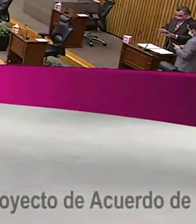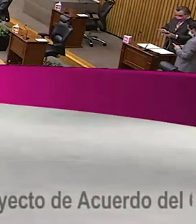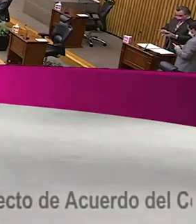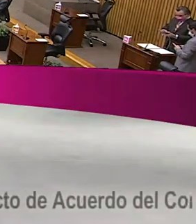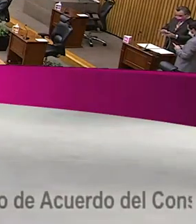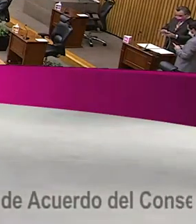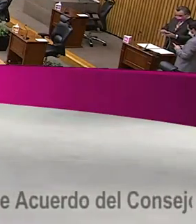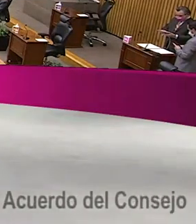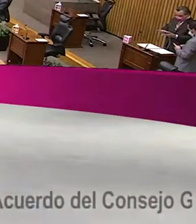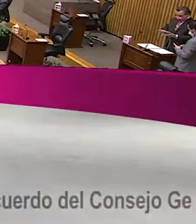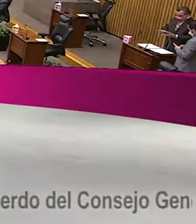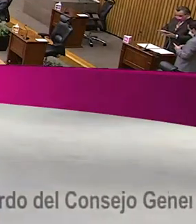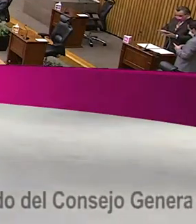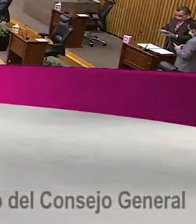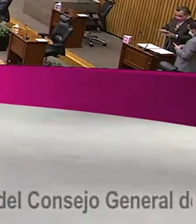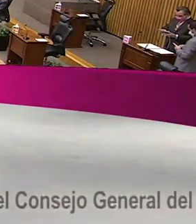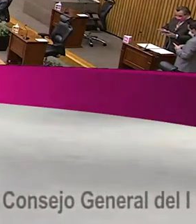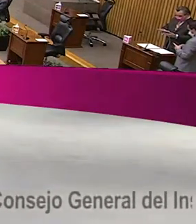ah